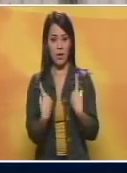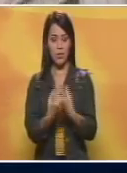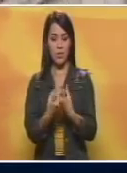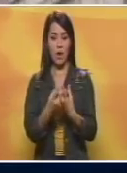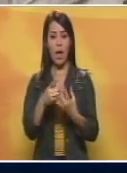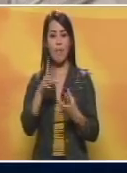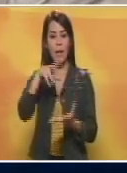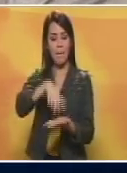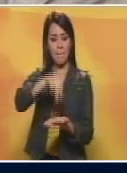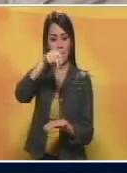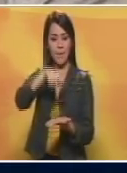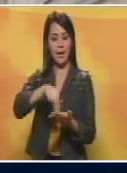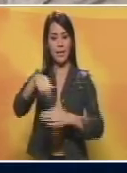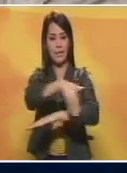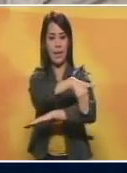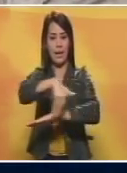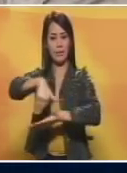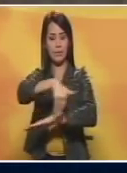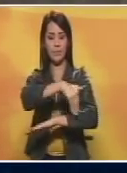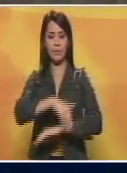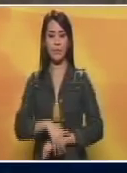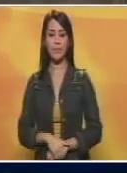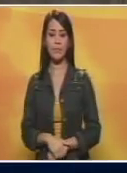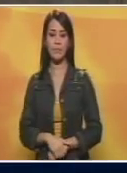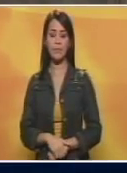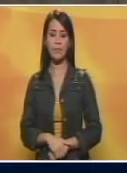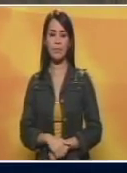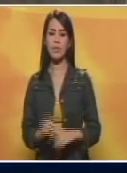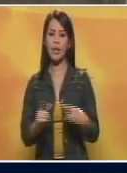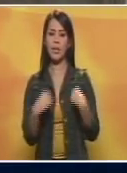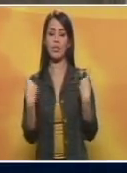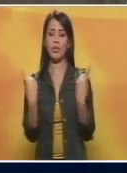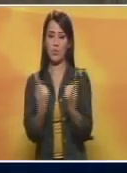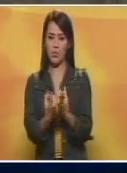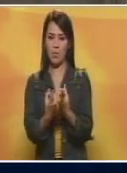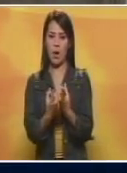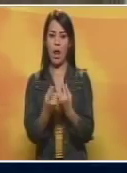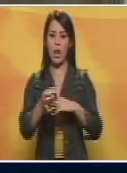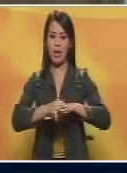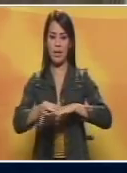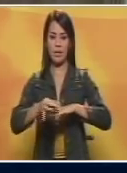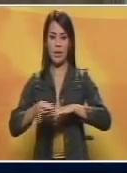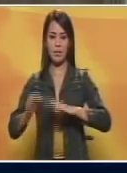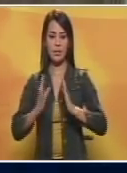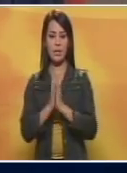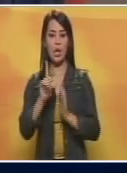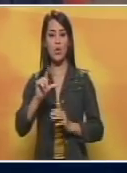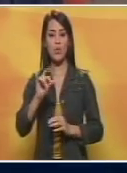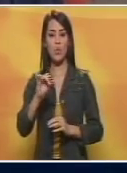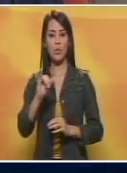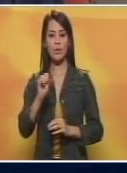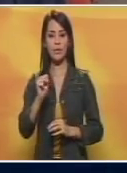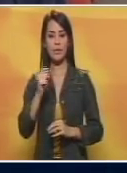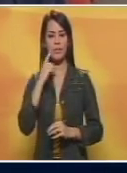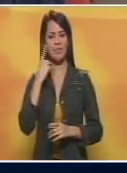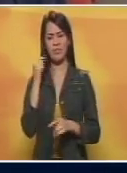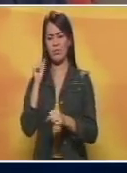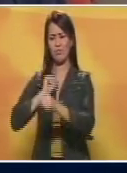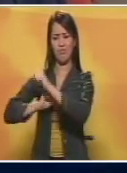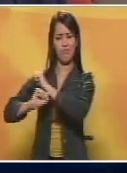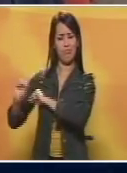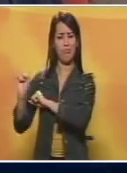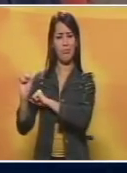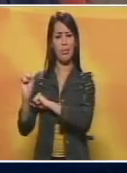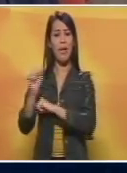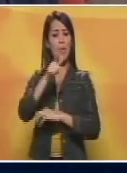especialmente el que fue colocado en la turística isla de san luís en el río sena ha recibido el rechazo de